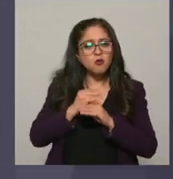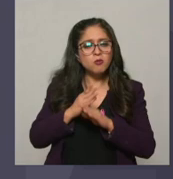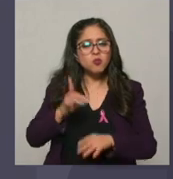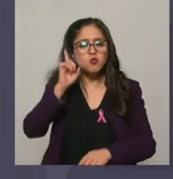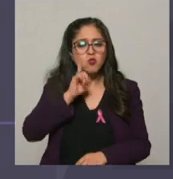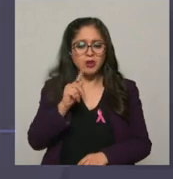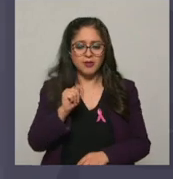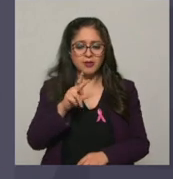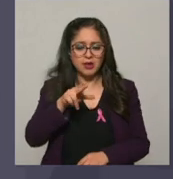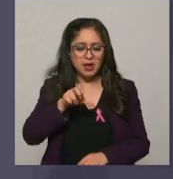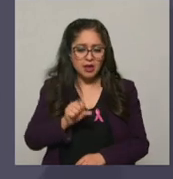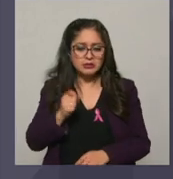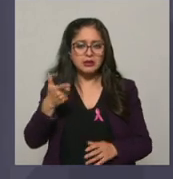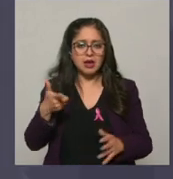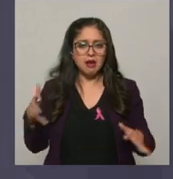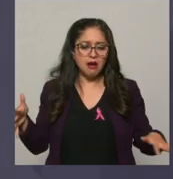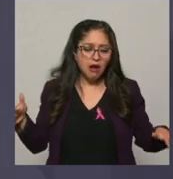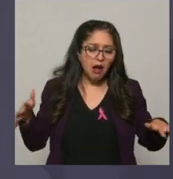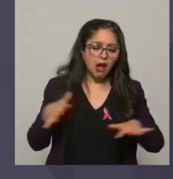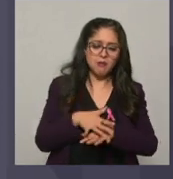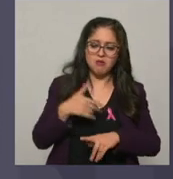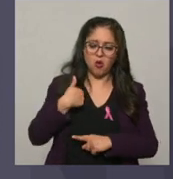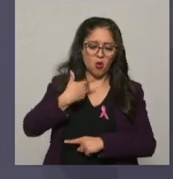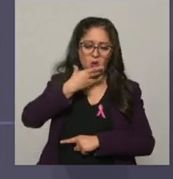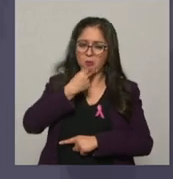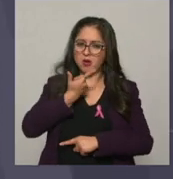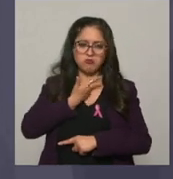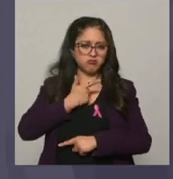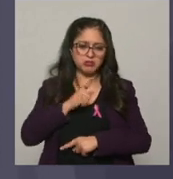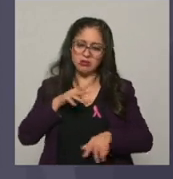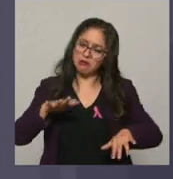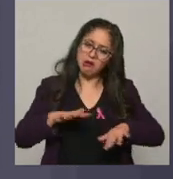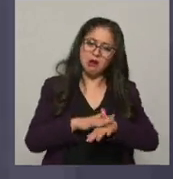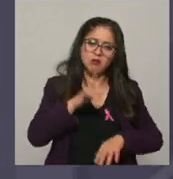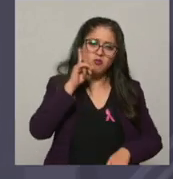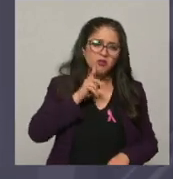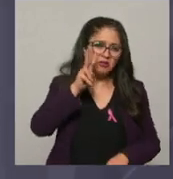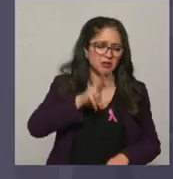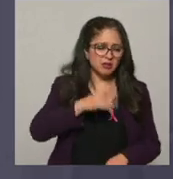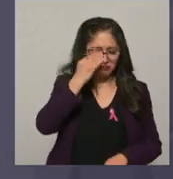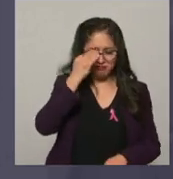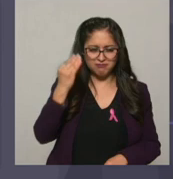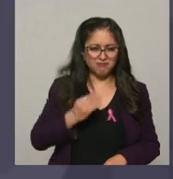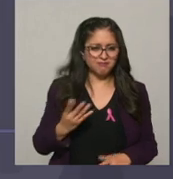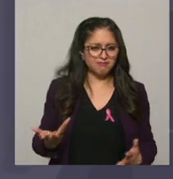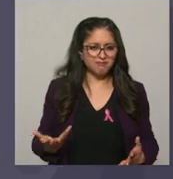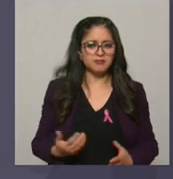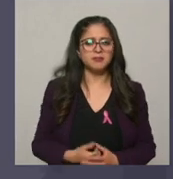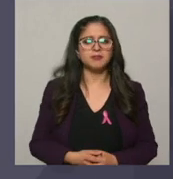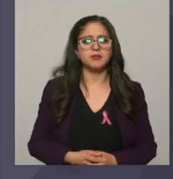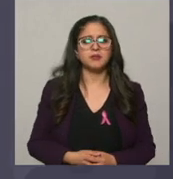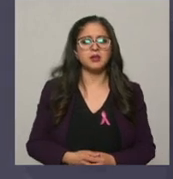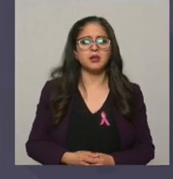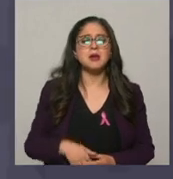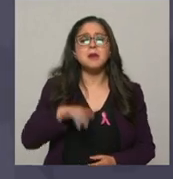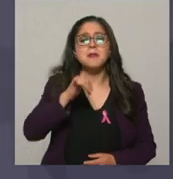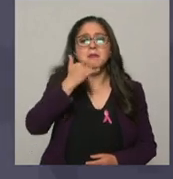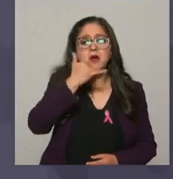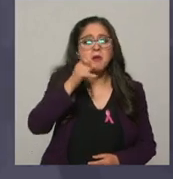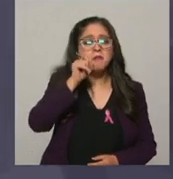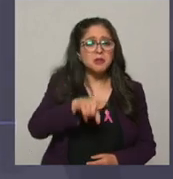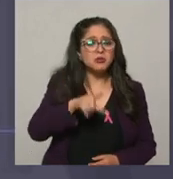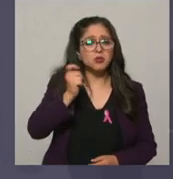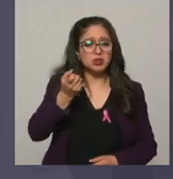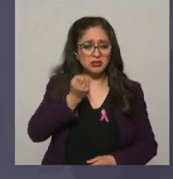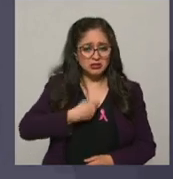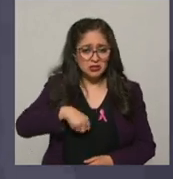su proceso de transformación es terrible. Y que, perdón, atiende a una falla estructural. El sistema de salud no ha